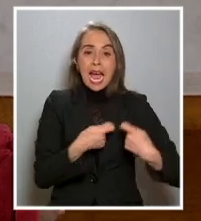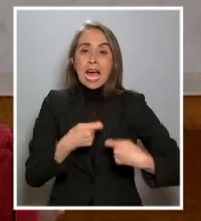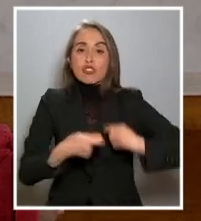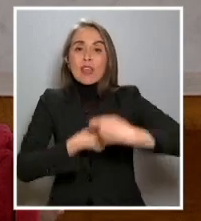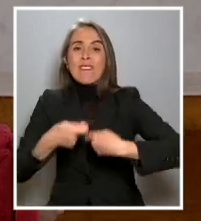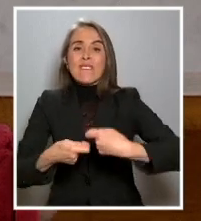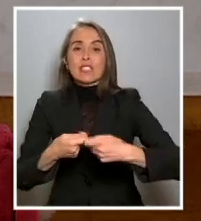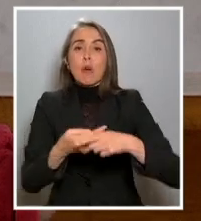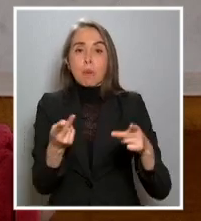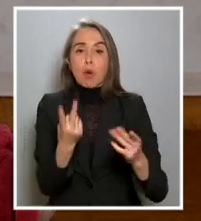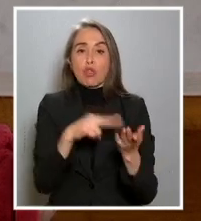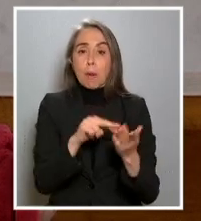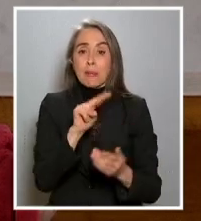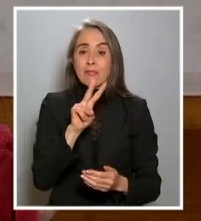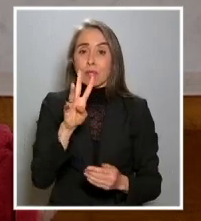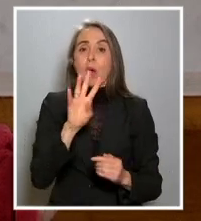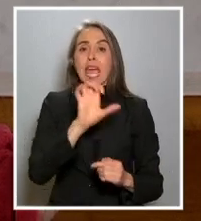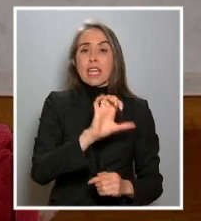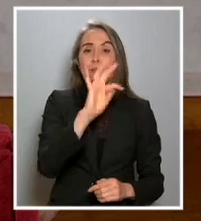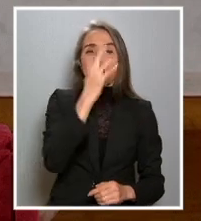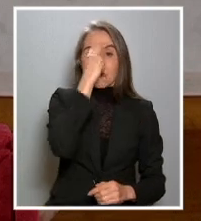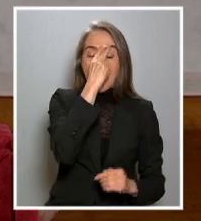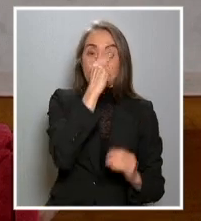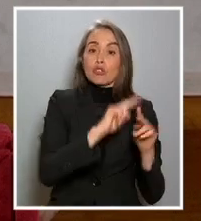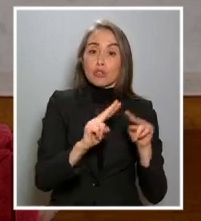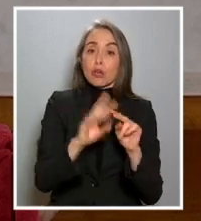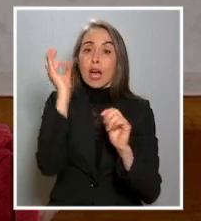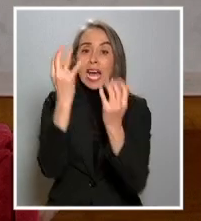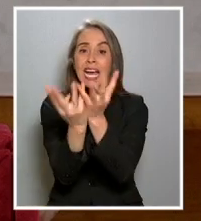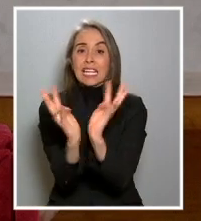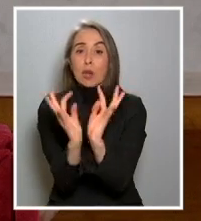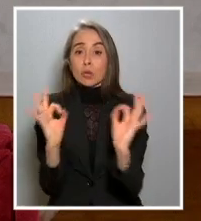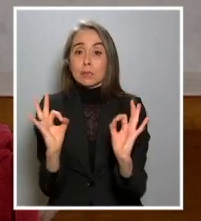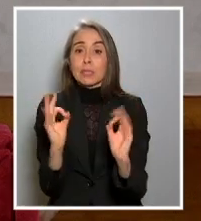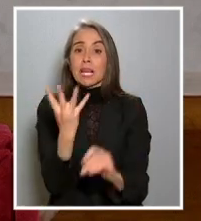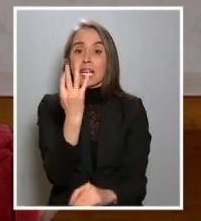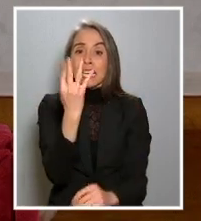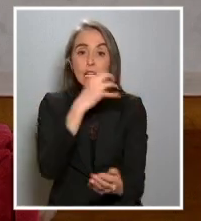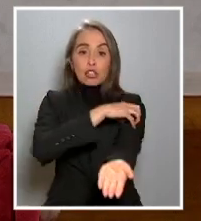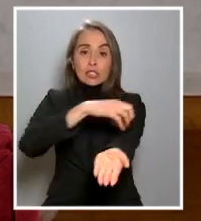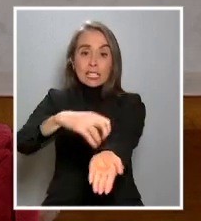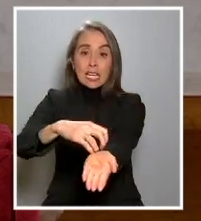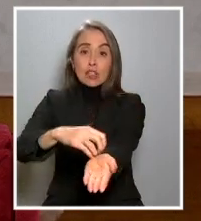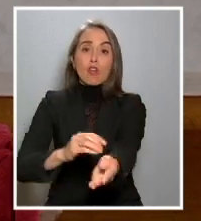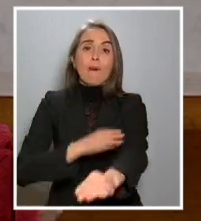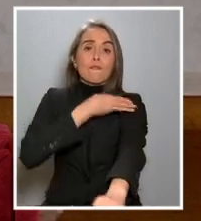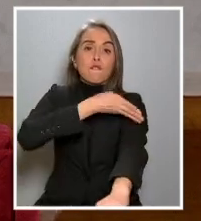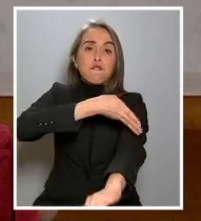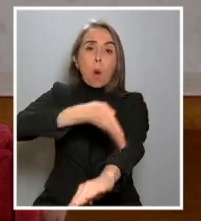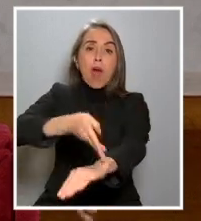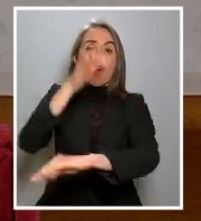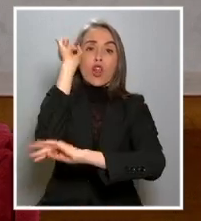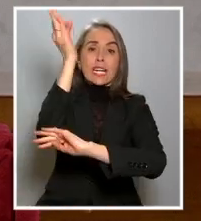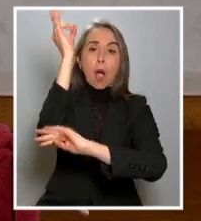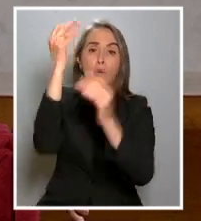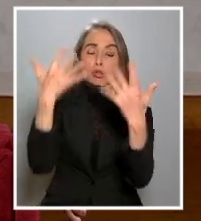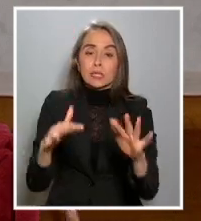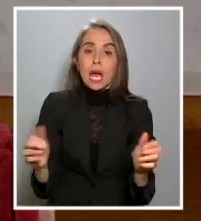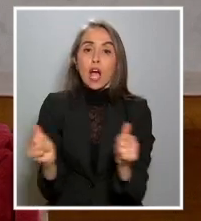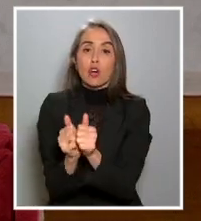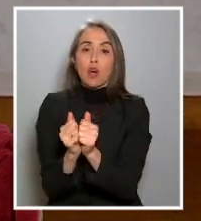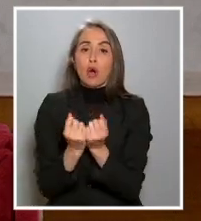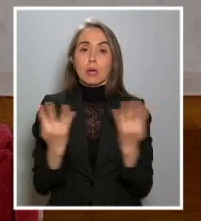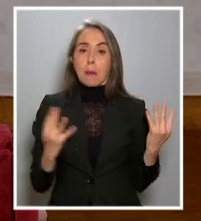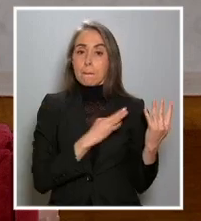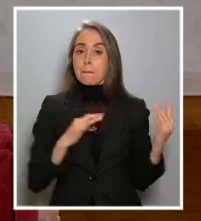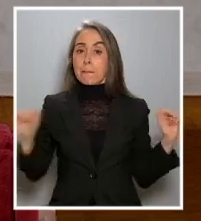2024. Este gabinete especial ha sesionado en 14 regiones del país y en conjunto con mis